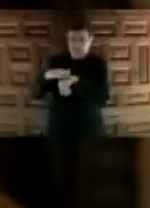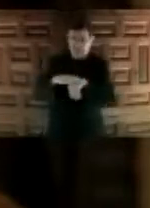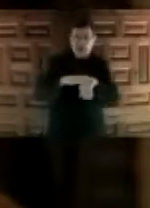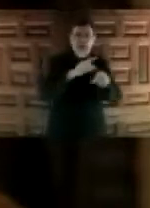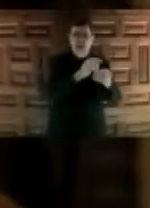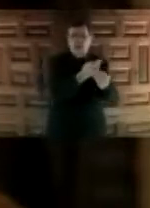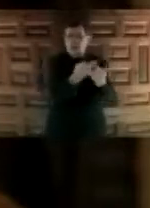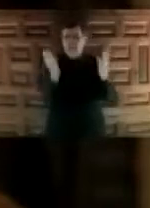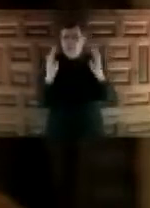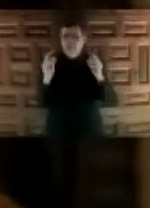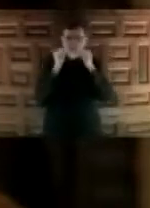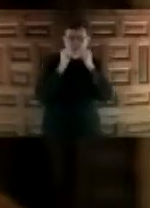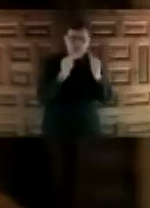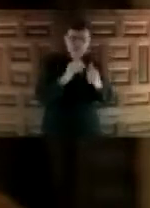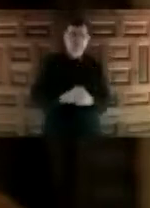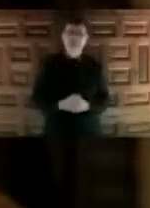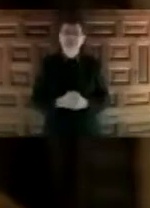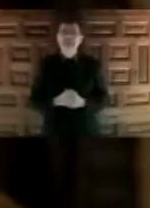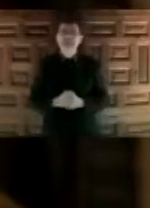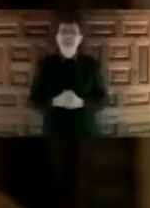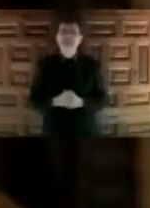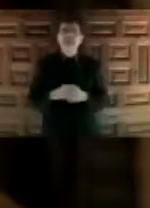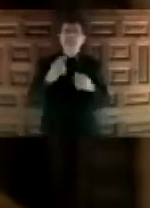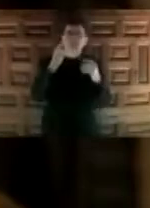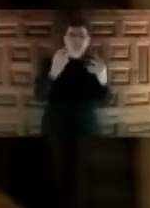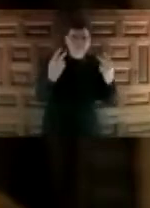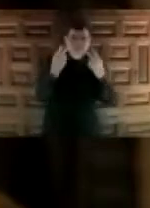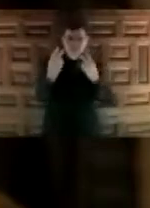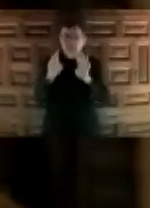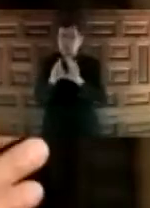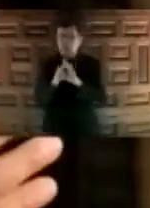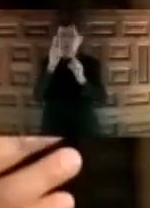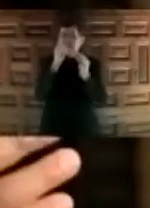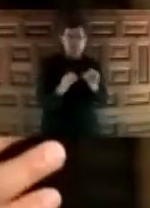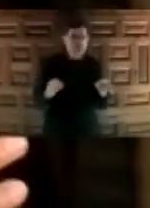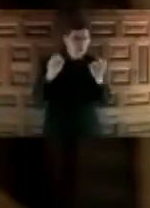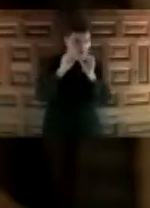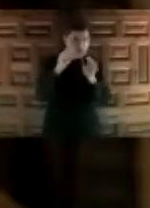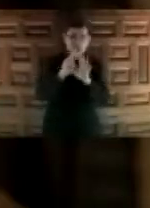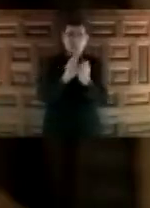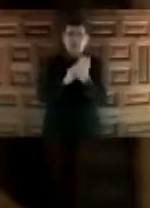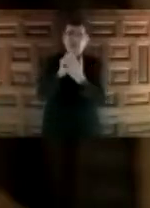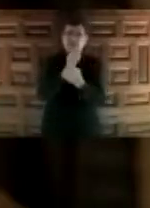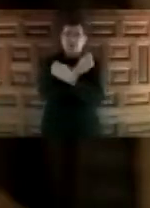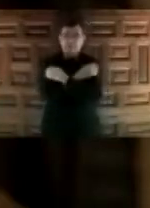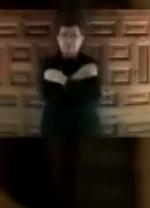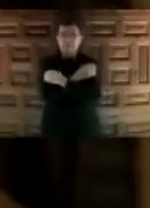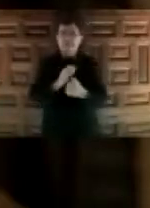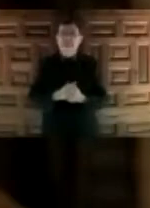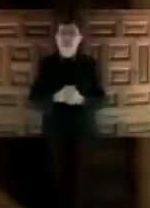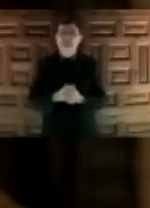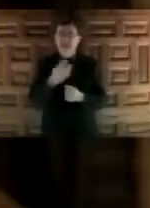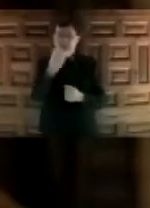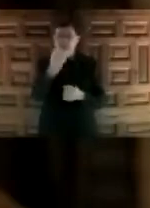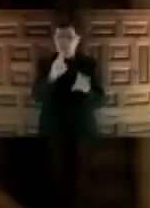atención a los investigadores para decir que era una veta muy importante el derecho a la educación